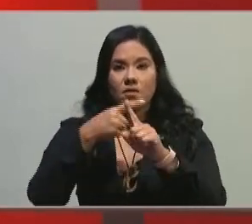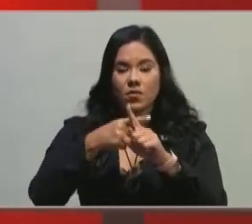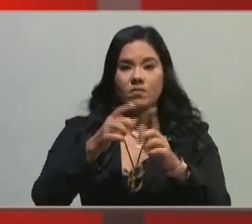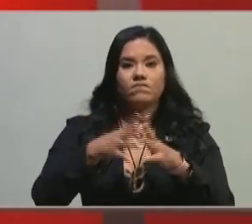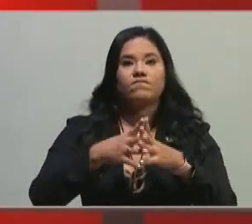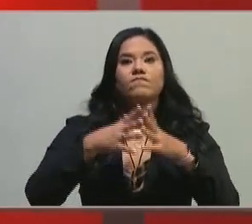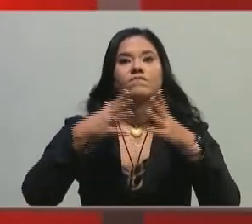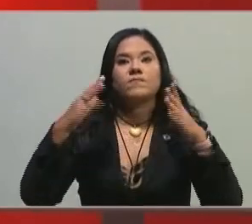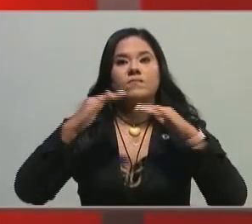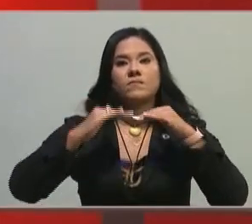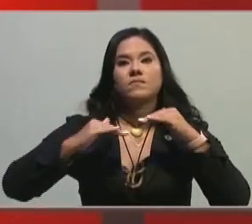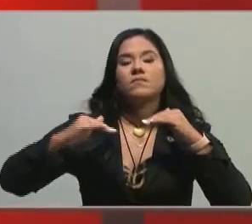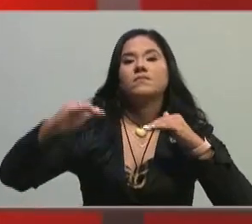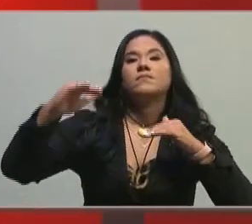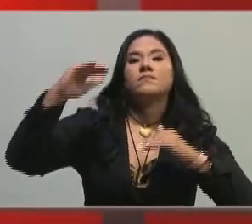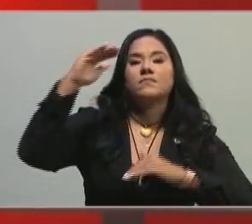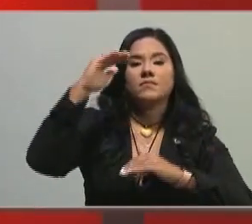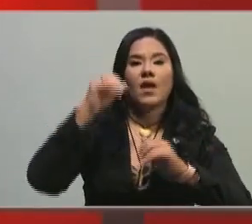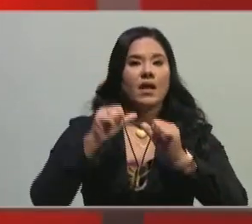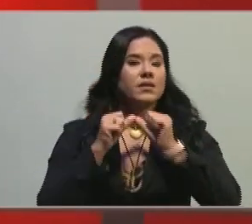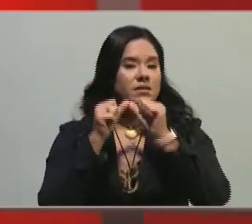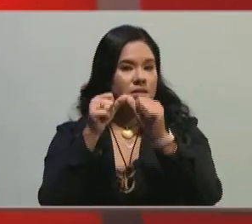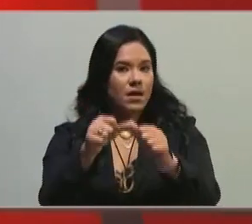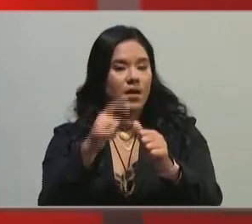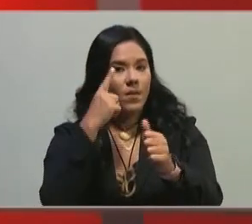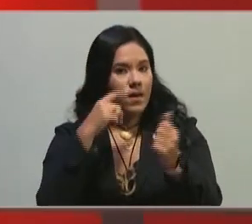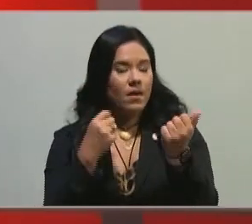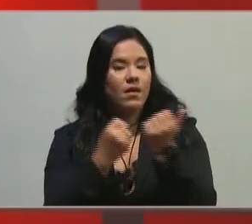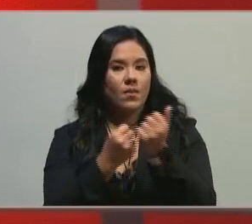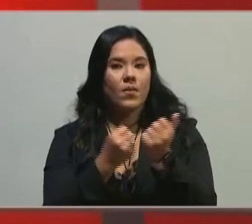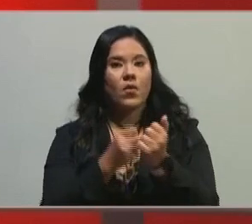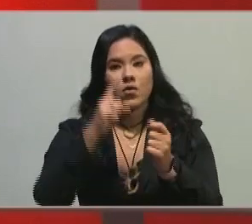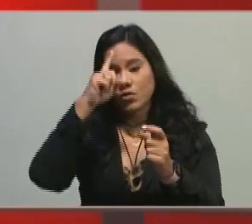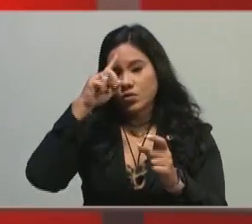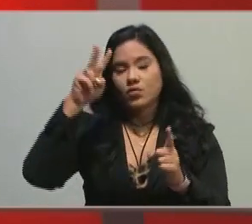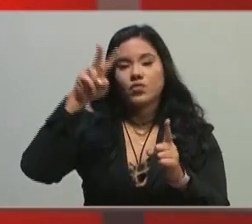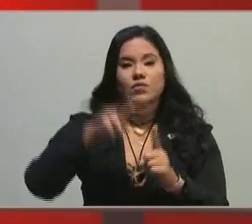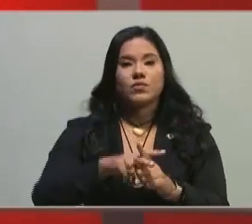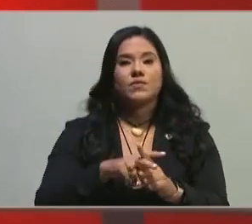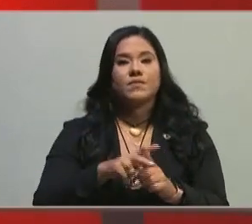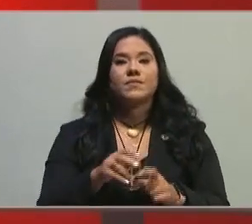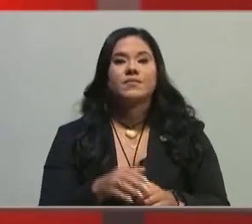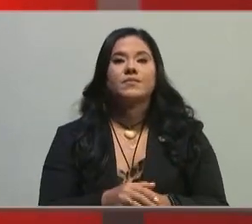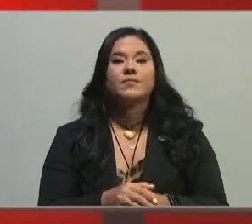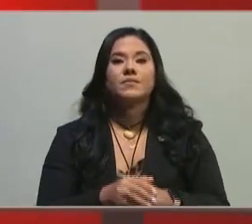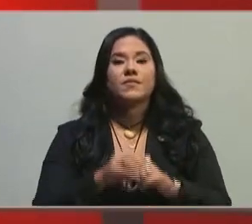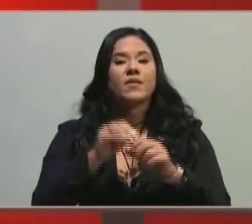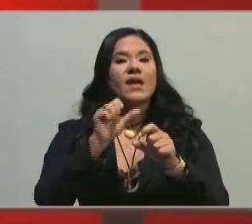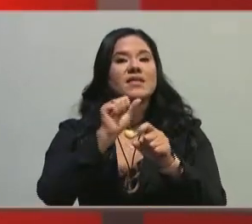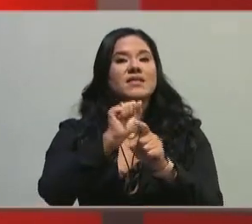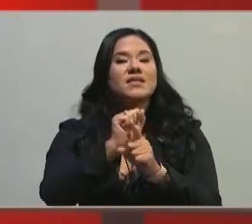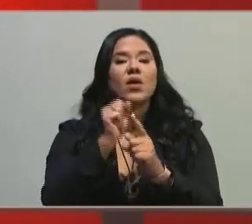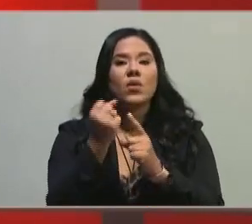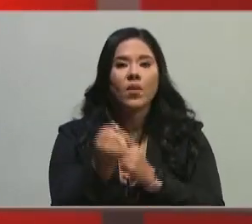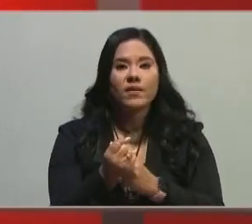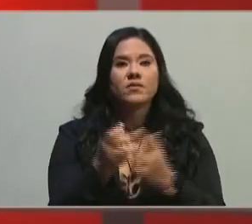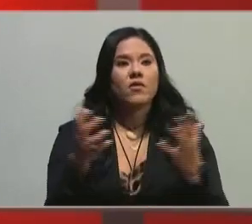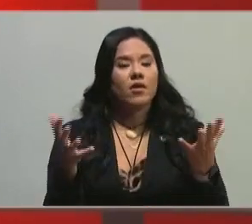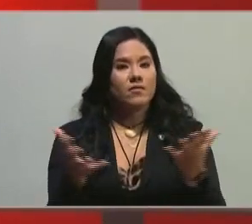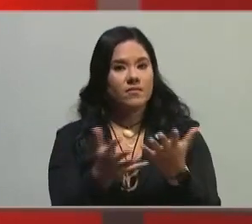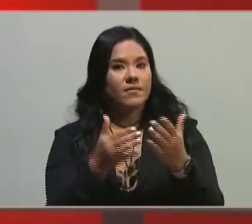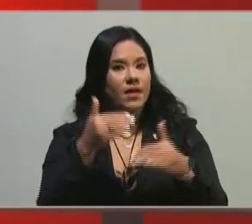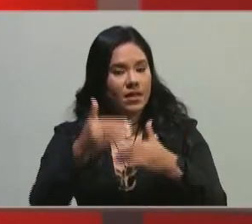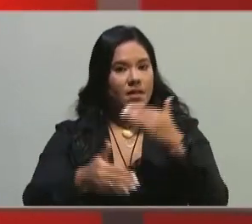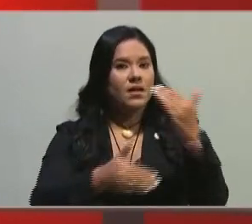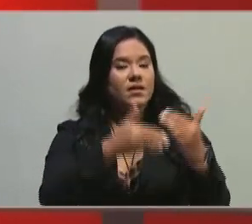familia impactada Okay iOS aumentando la solución a situaciones de vulnerabilidad de